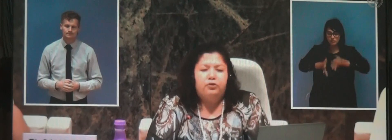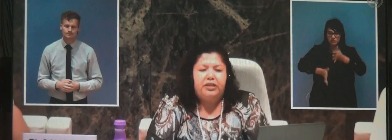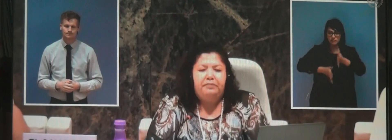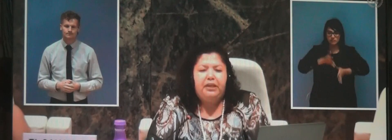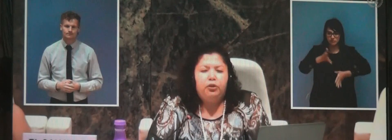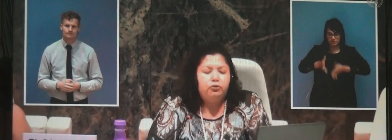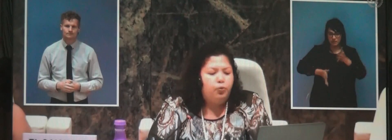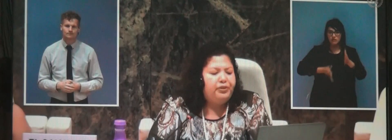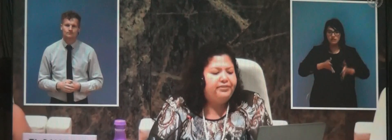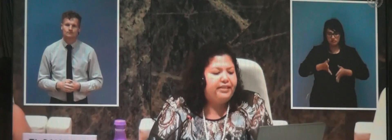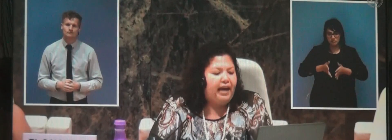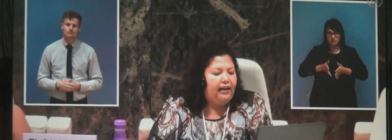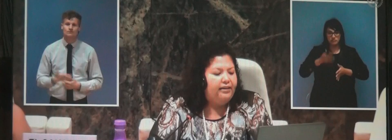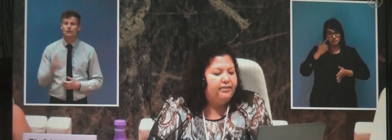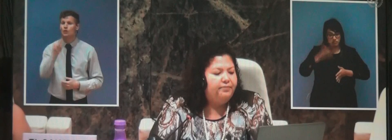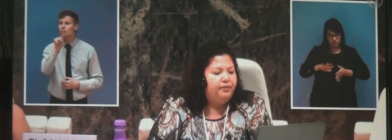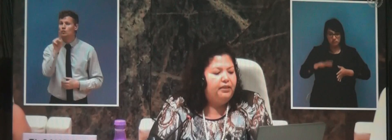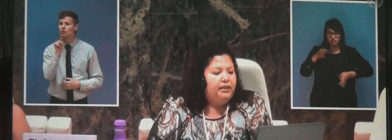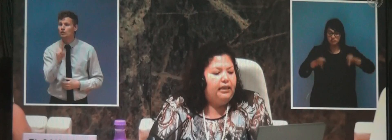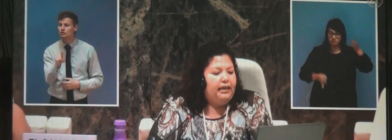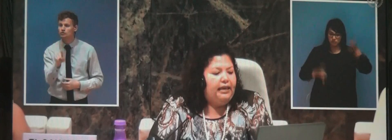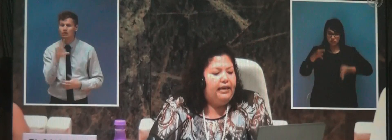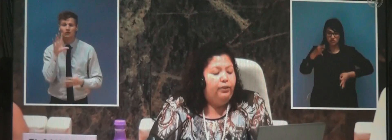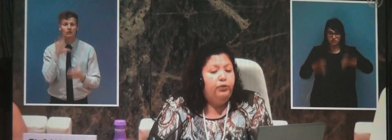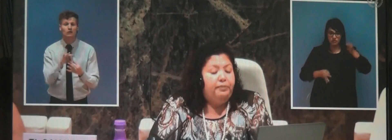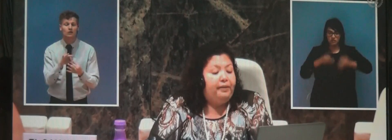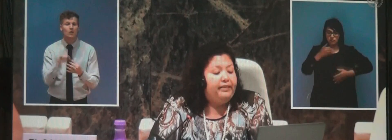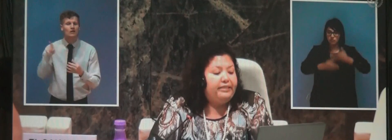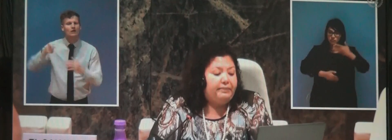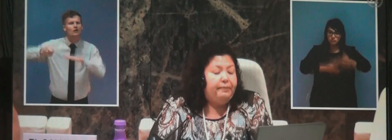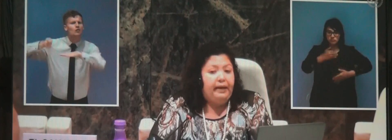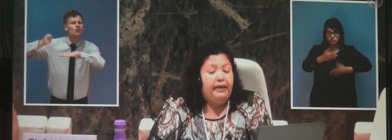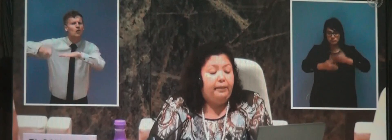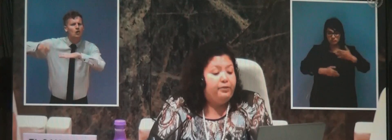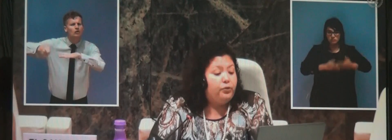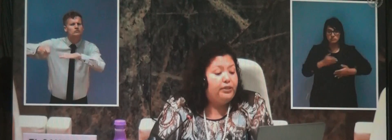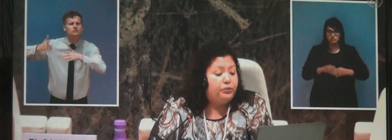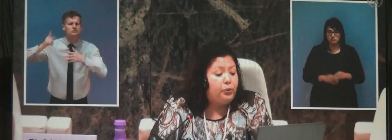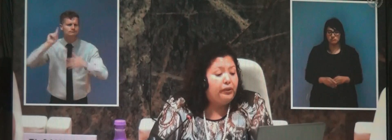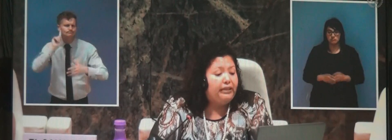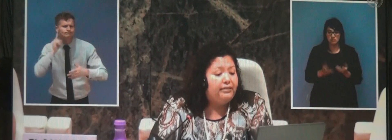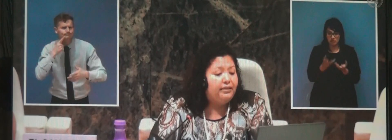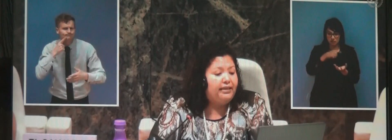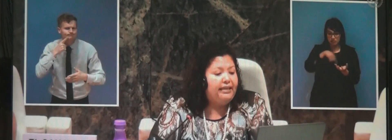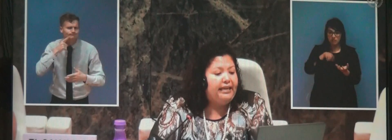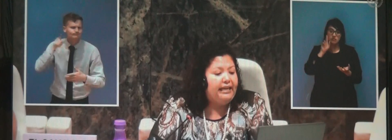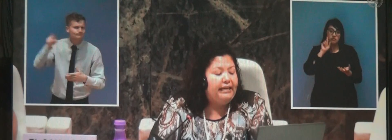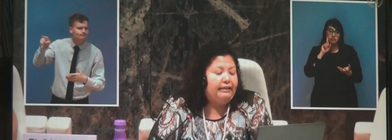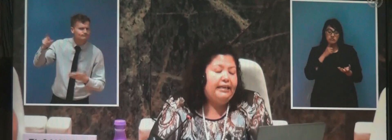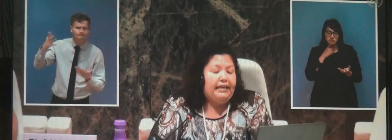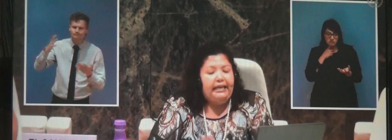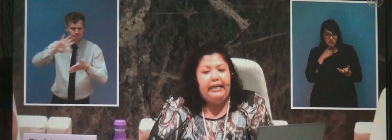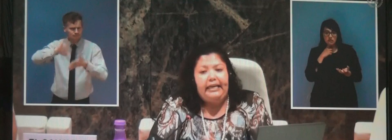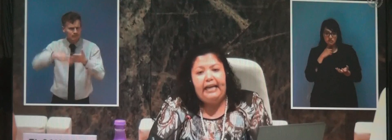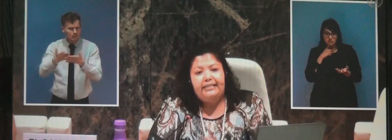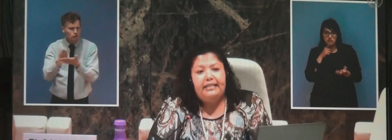los procedimientos judiciales donde participan las personas sordas y